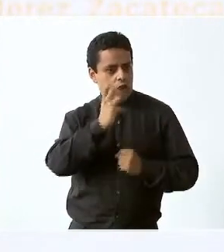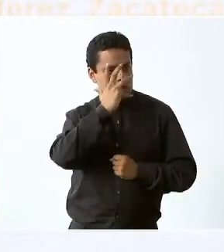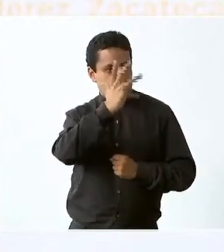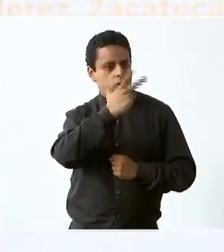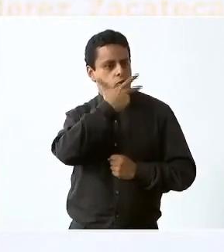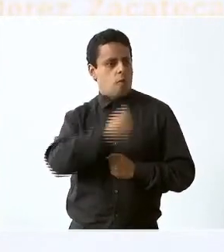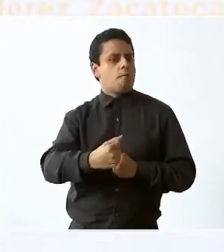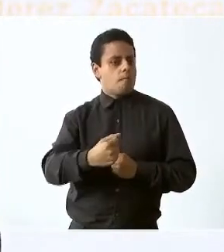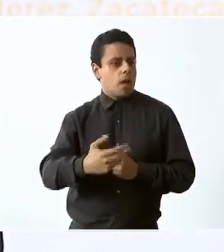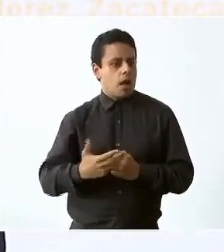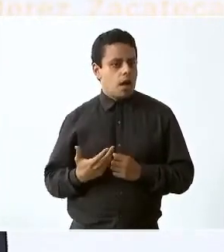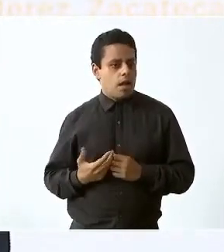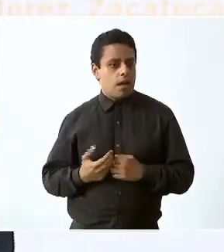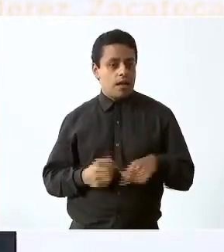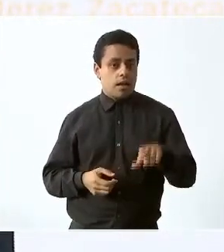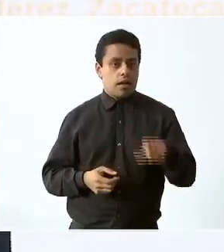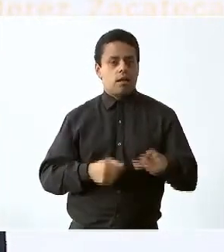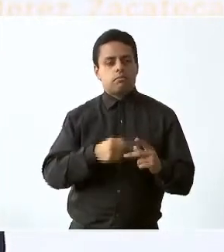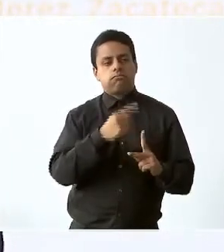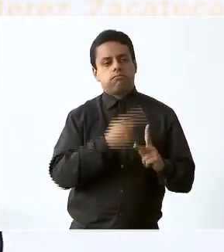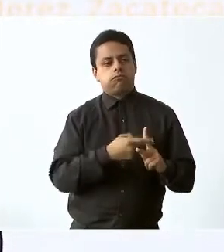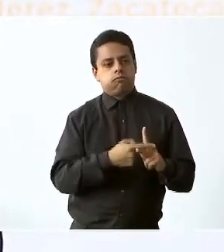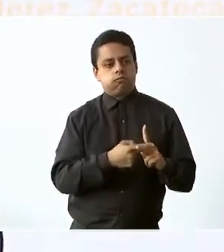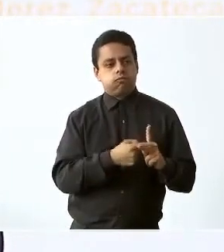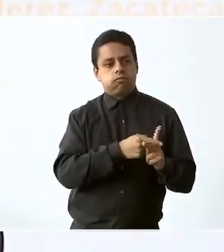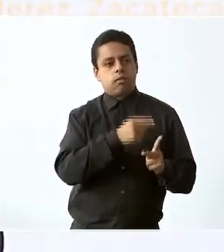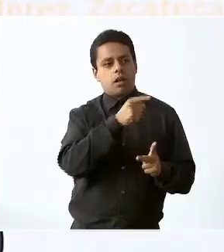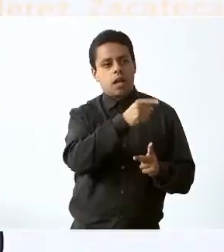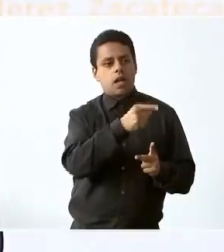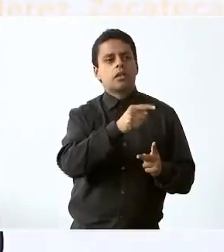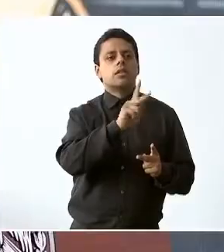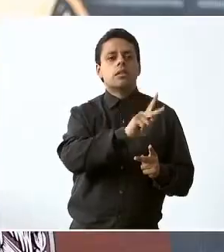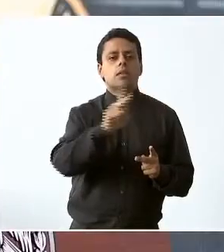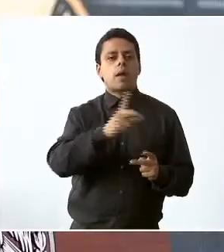estadista que simboliza el deber.